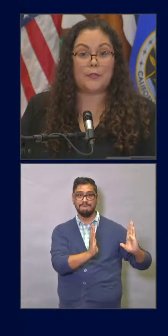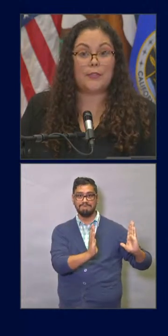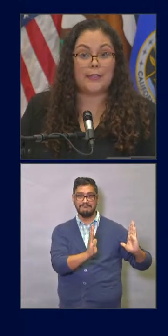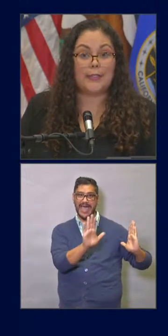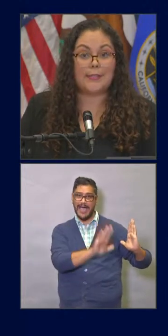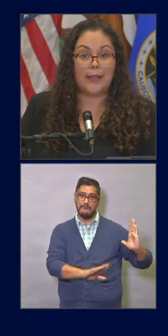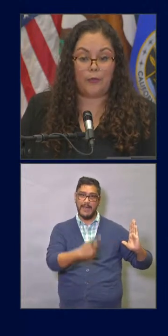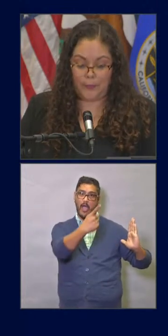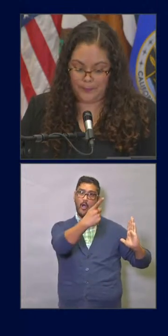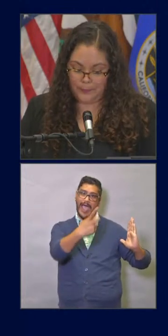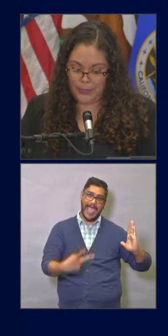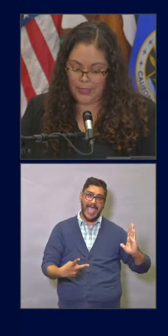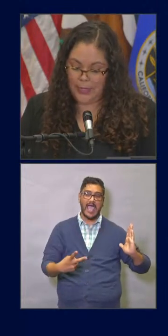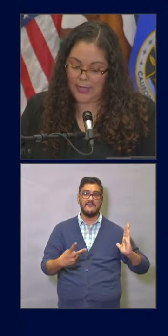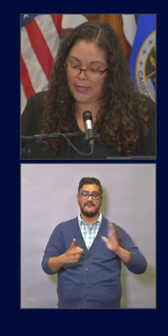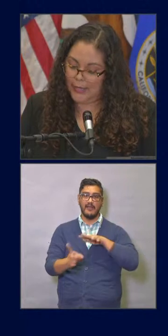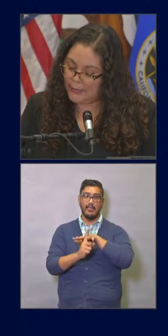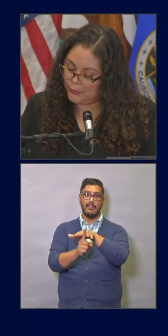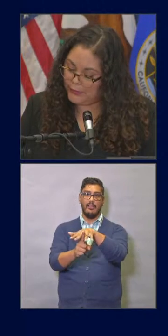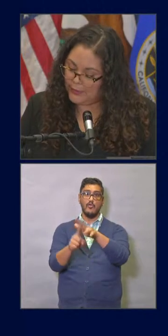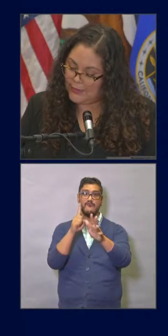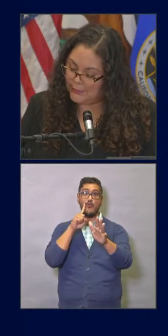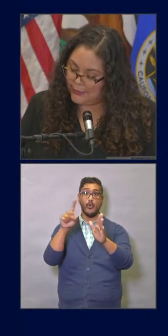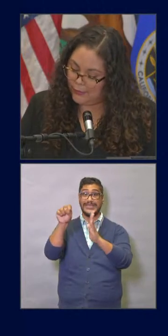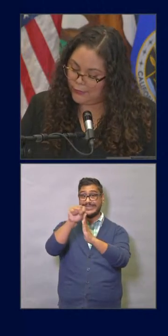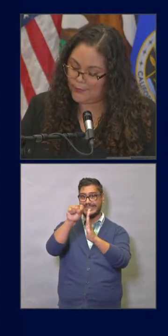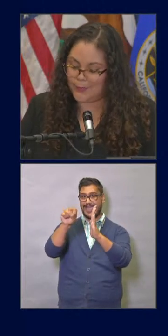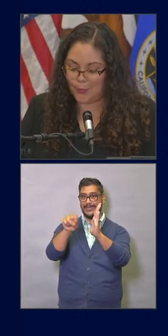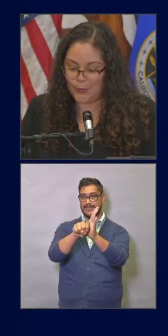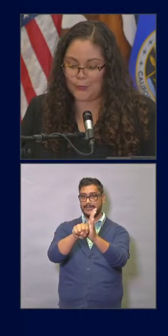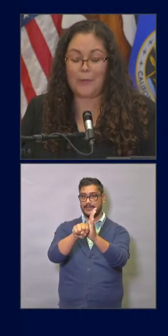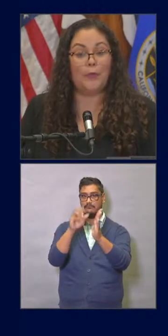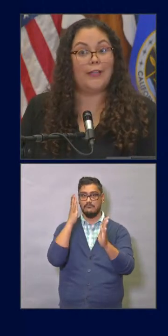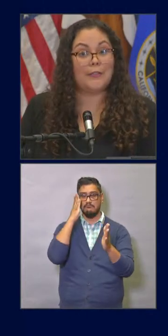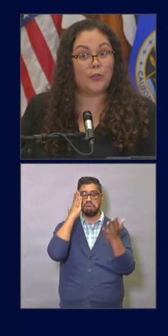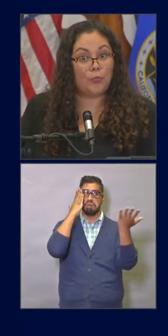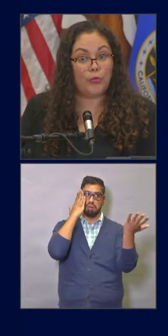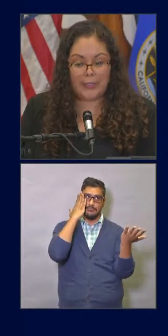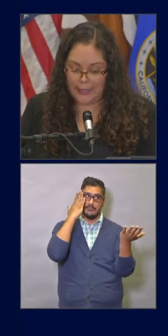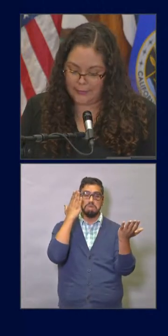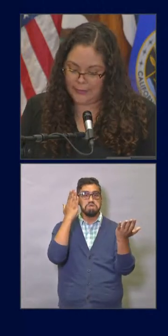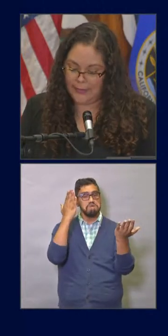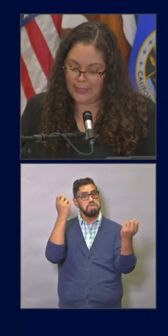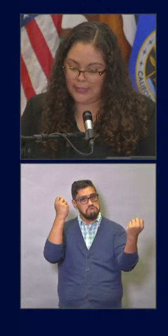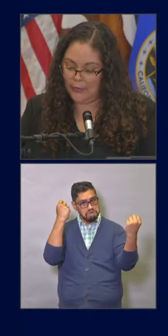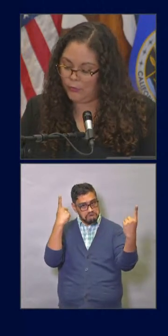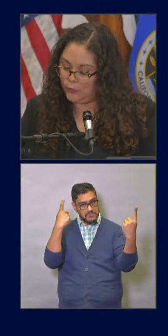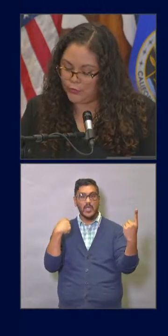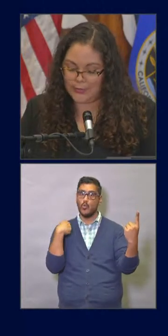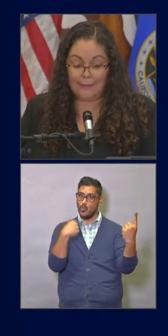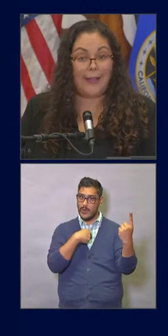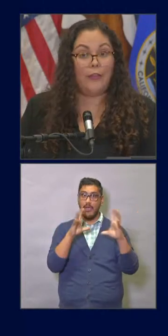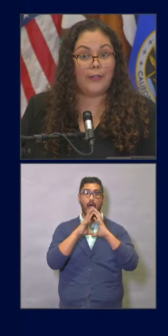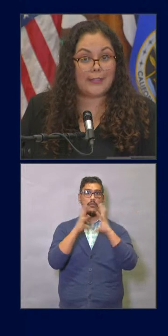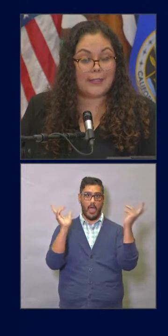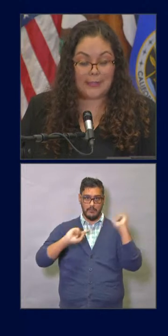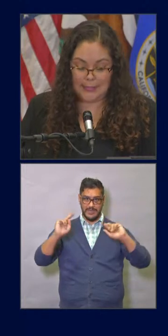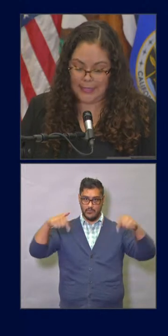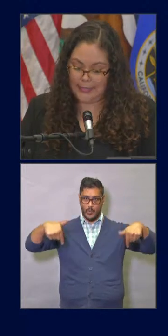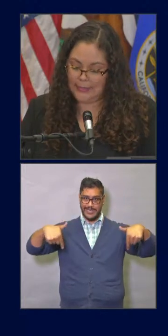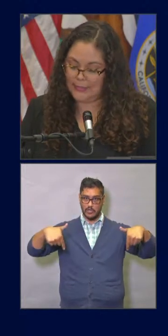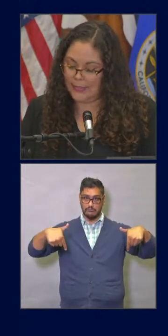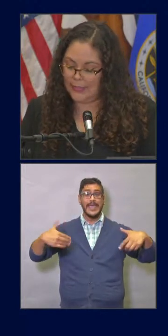todos los casos en el estado. Eso tiene sentido. Somos una población muy grande y con muchos